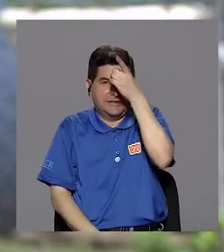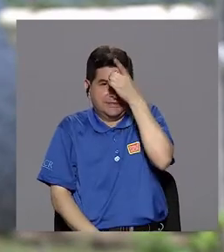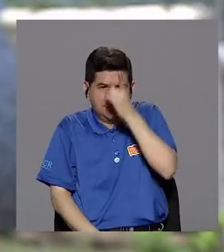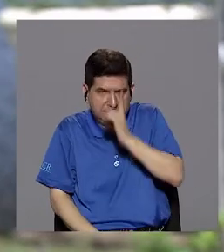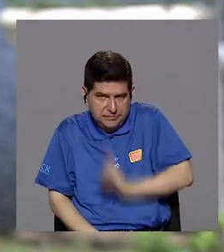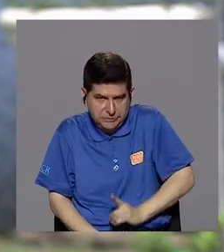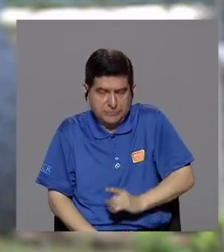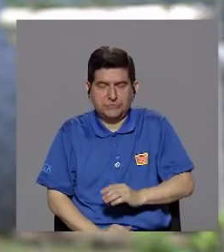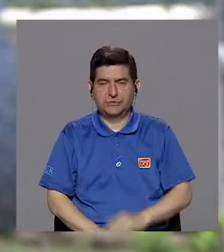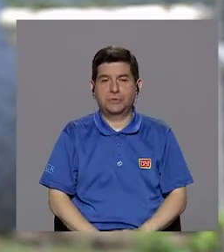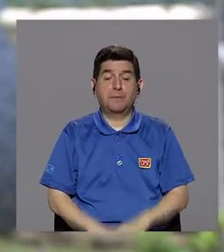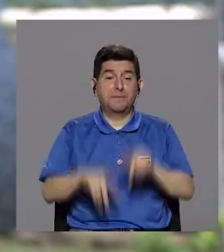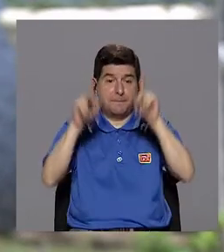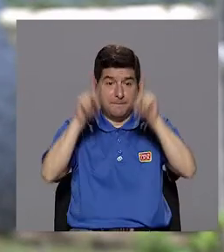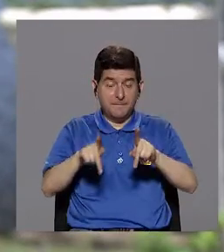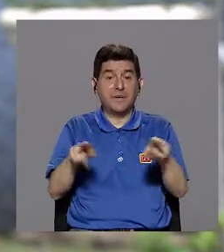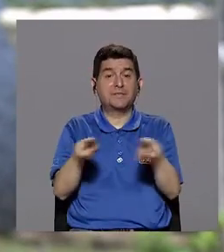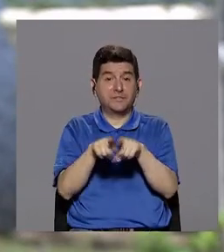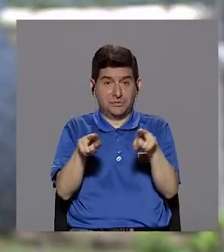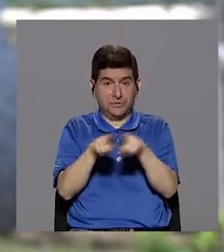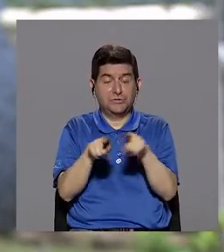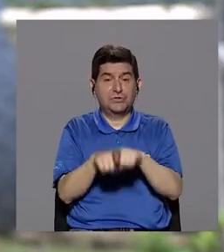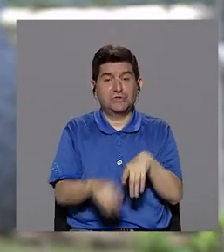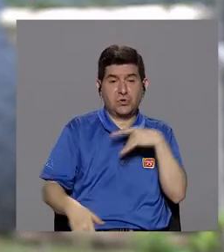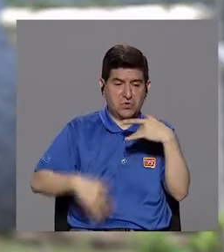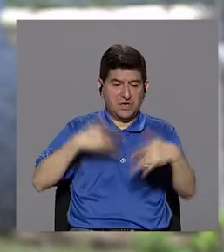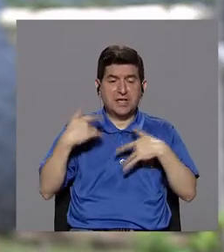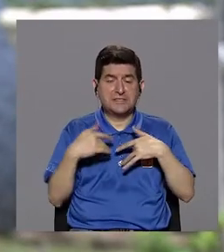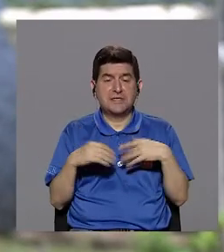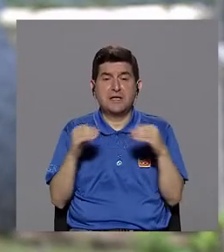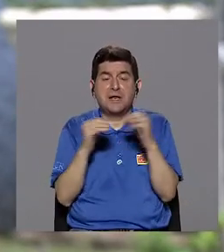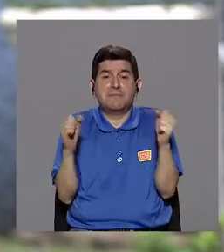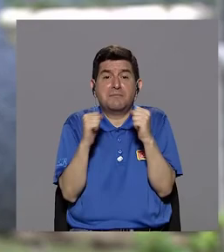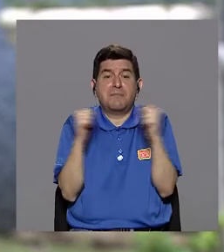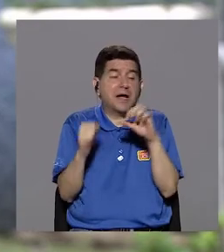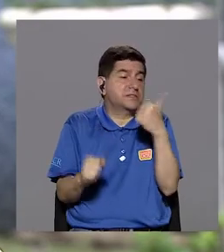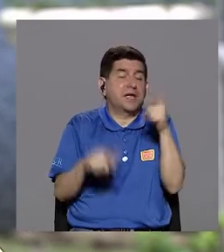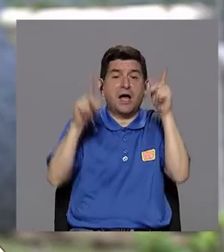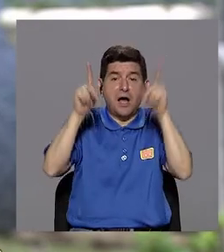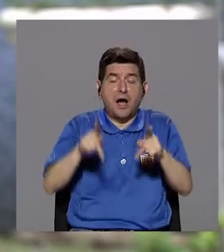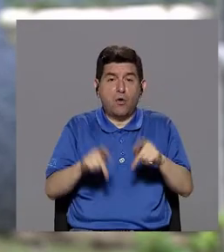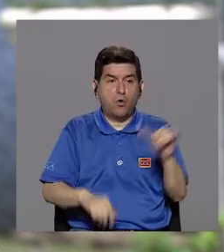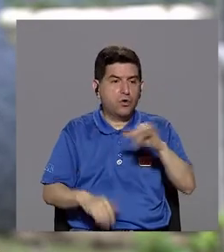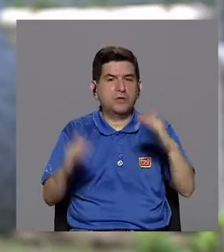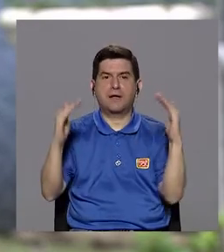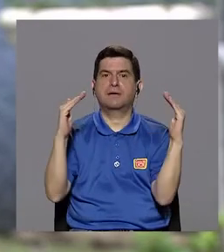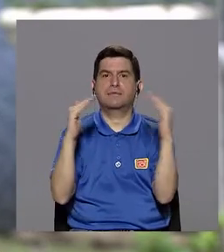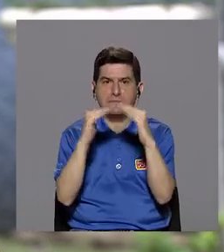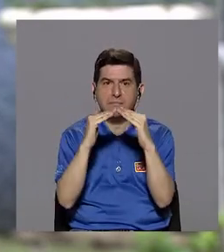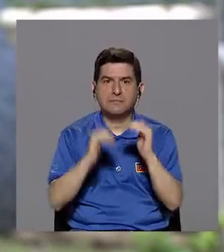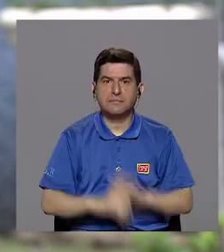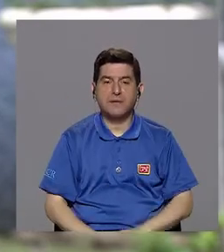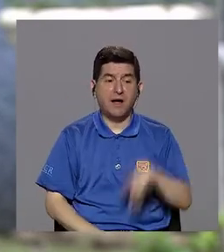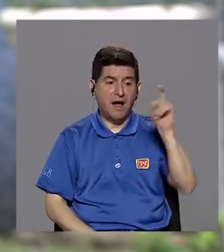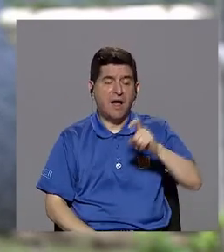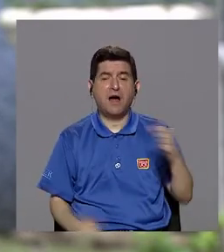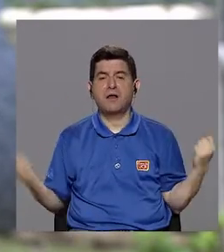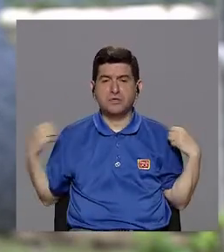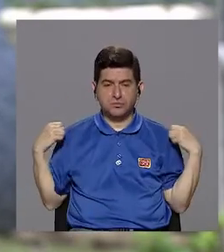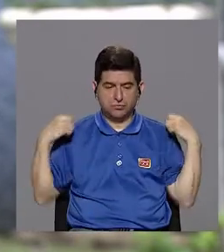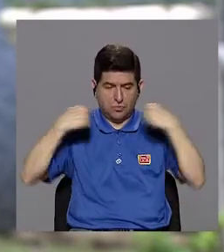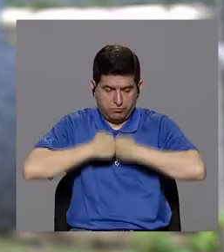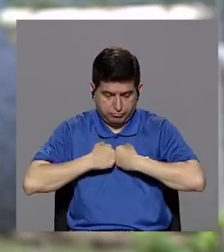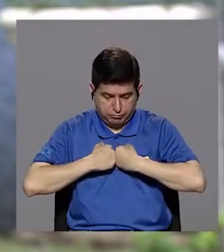depresión, las personas inclusive pueden sentir más frío que otras personas en la misma casa, entonces necesitan